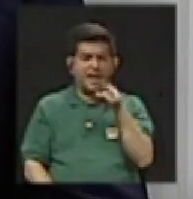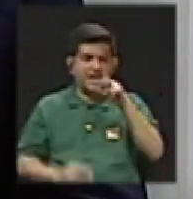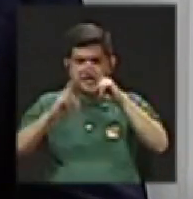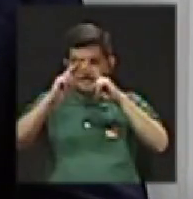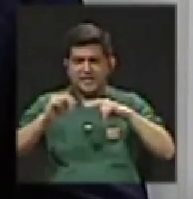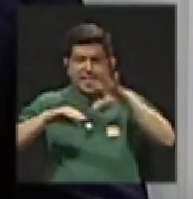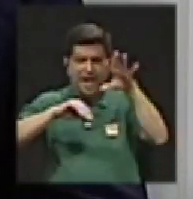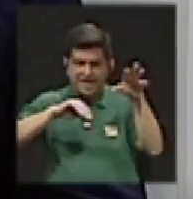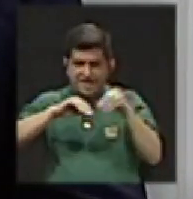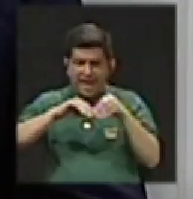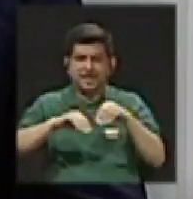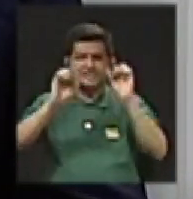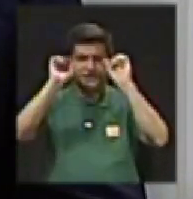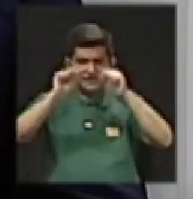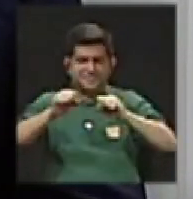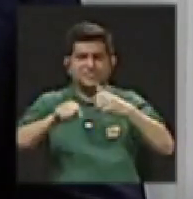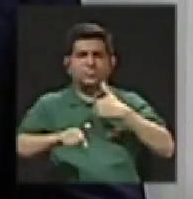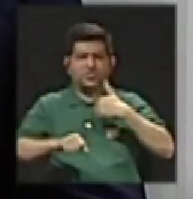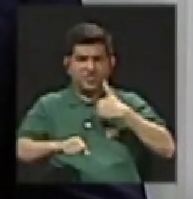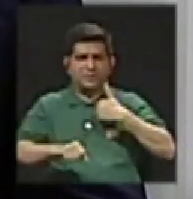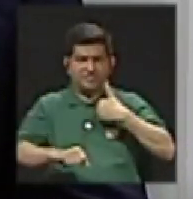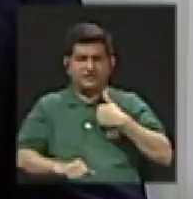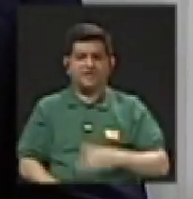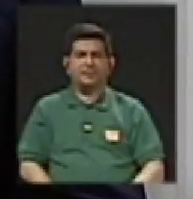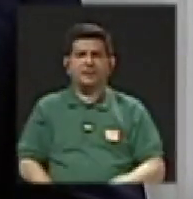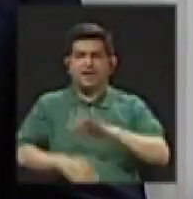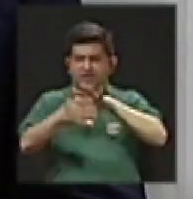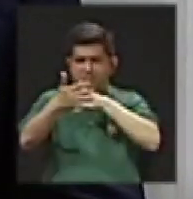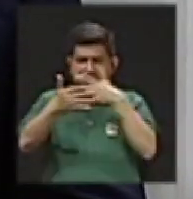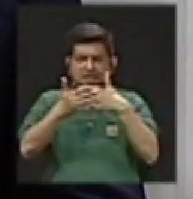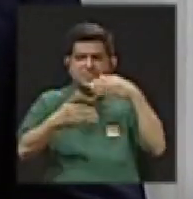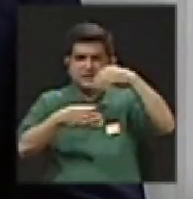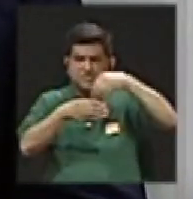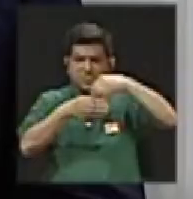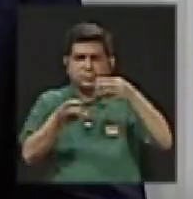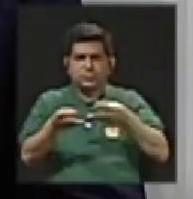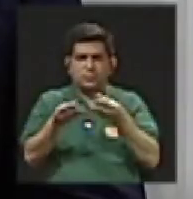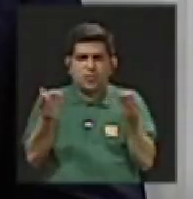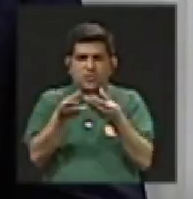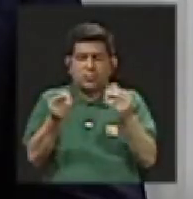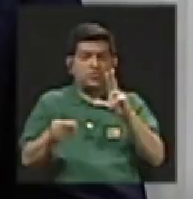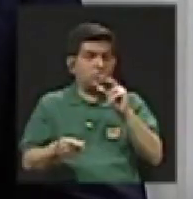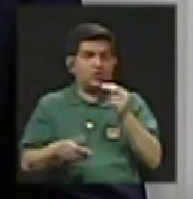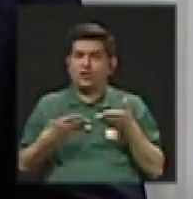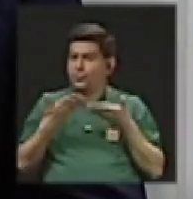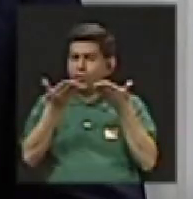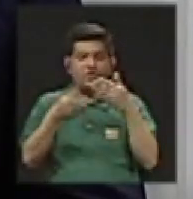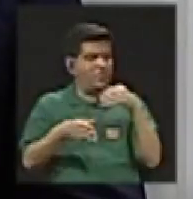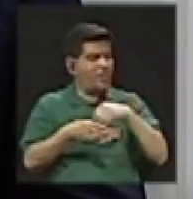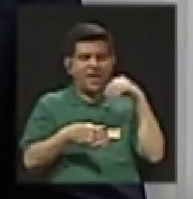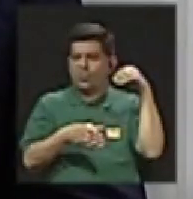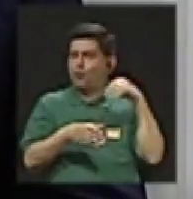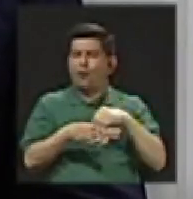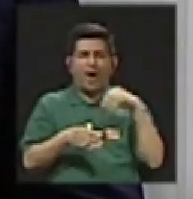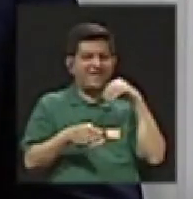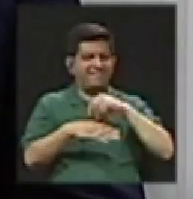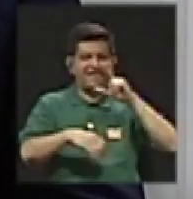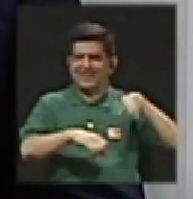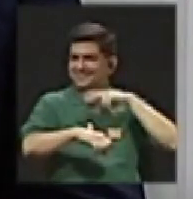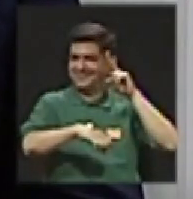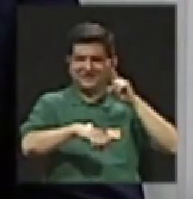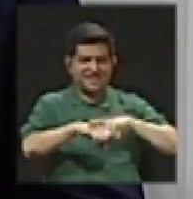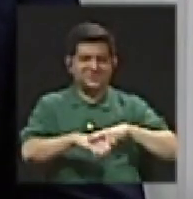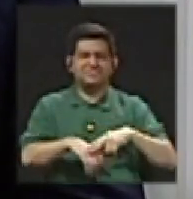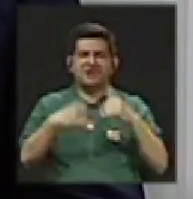análisis adicional, digamos, que se puede derivar de una matriz de insumo producto que no necesariamente lo proveen las cuentas nacionales